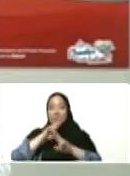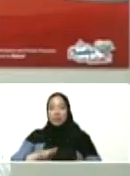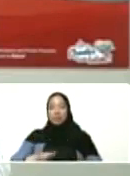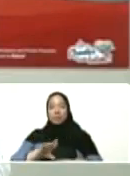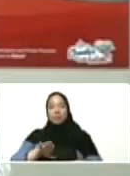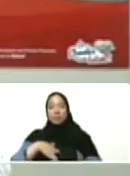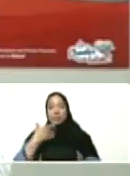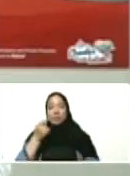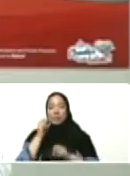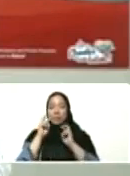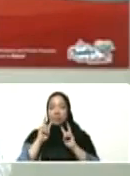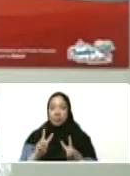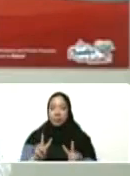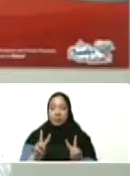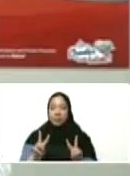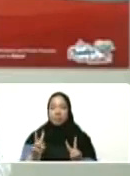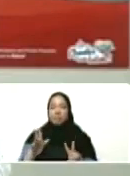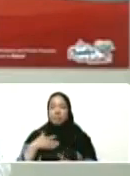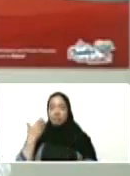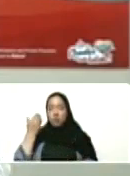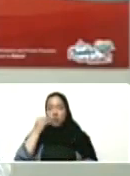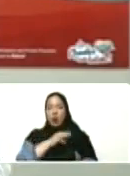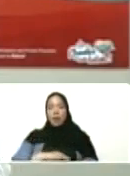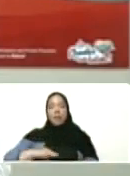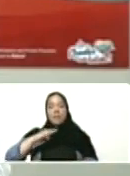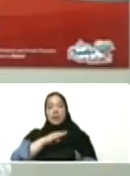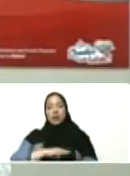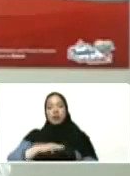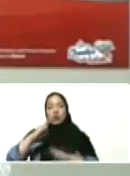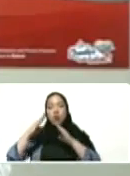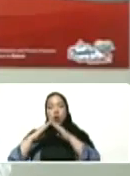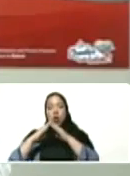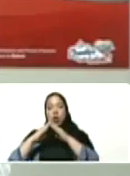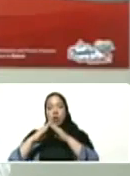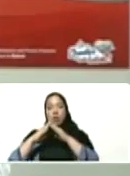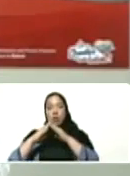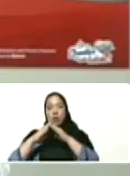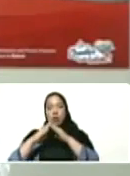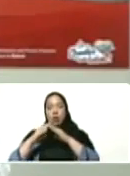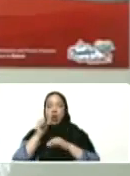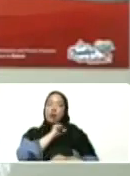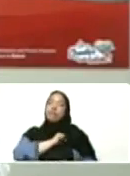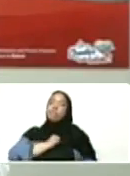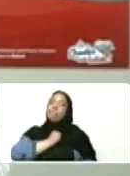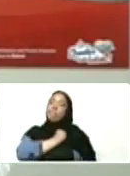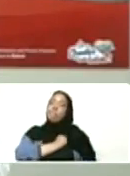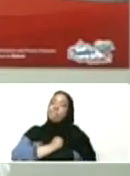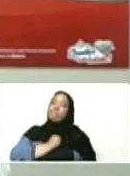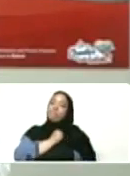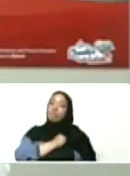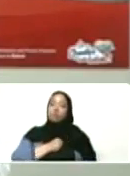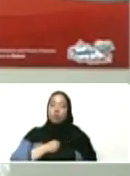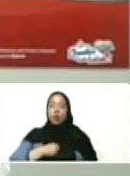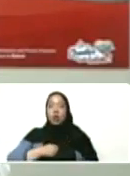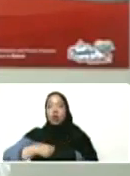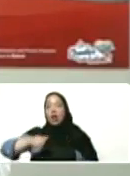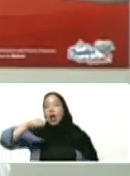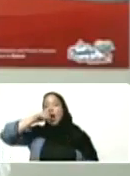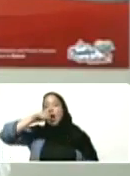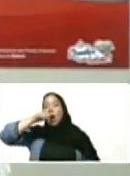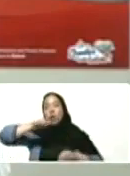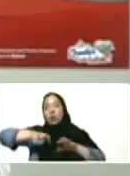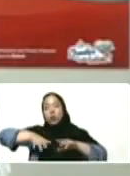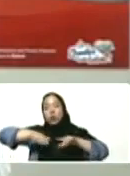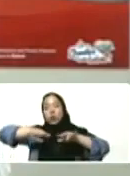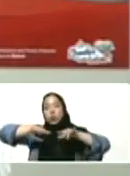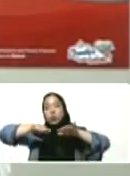ustedes. Así se lo garantizo. A aquellos que lamentablemente las inundaciones, los